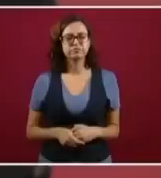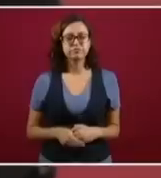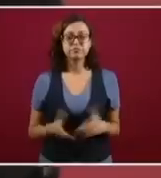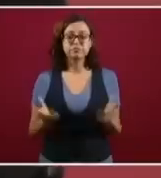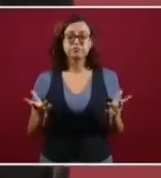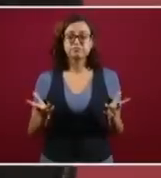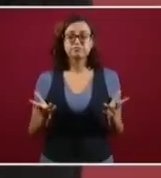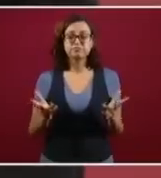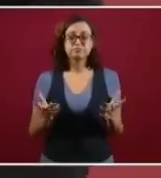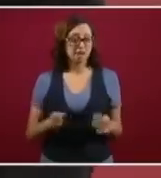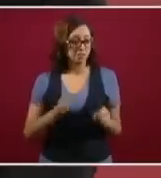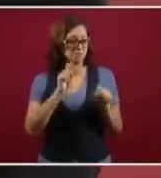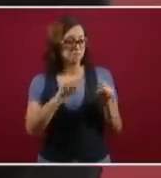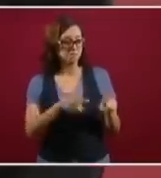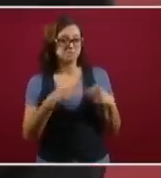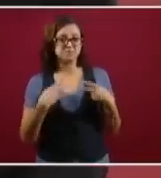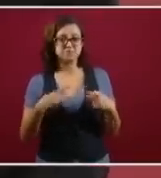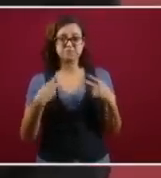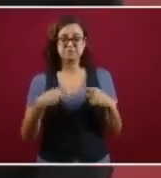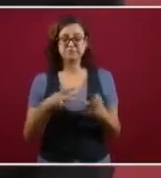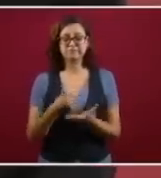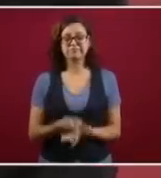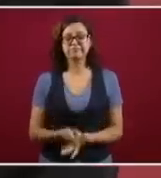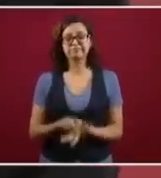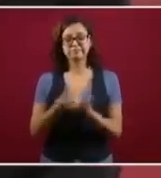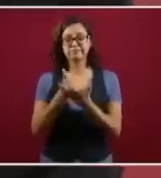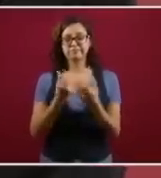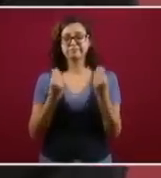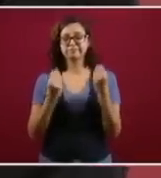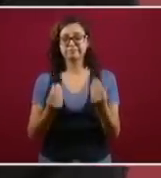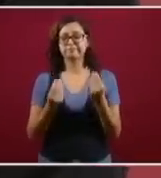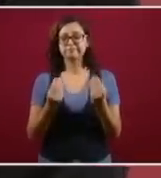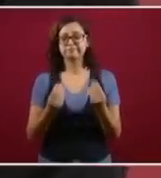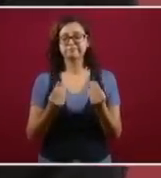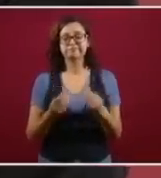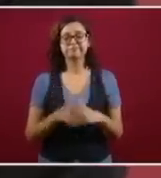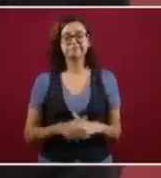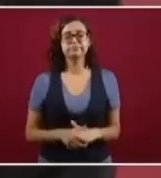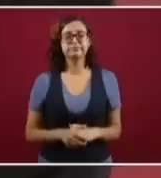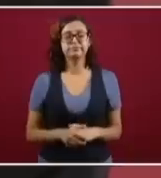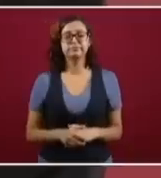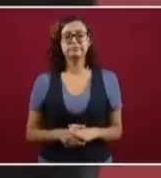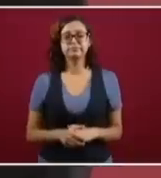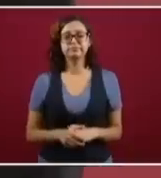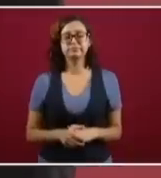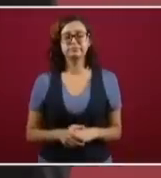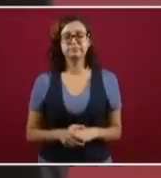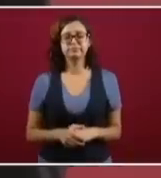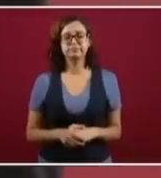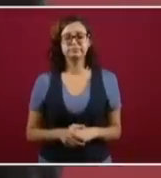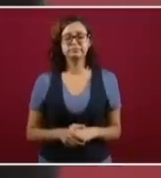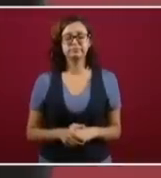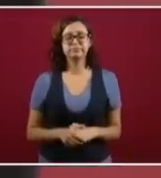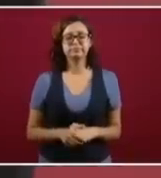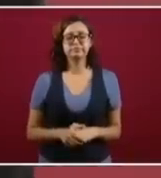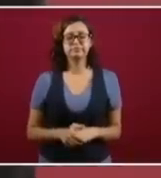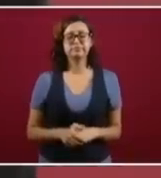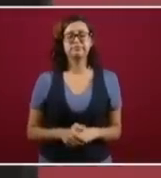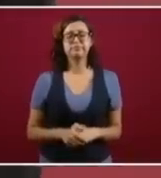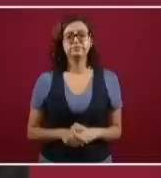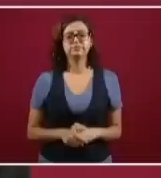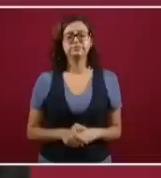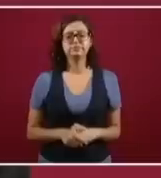En fin, la gente ayudó muchísimo en esto. Y fue un